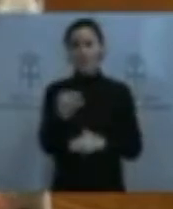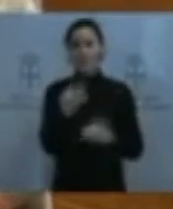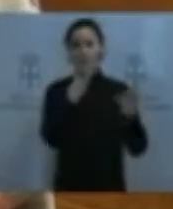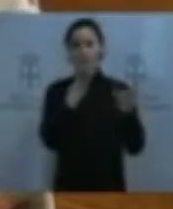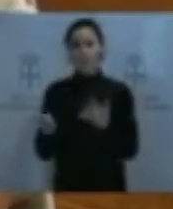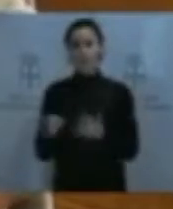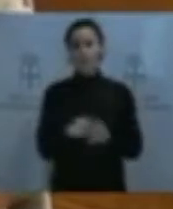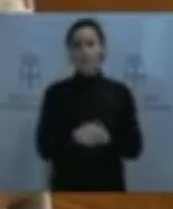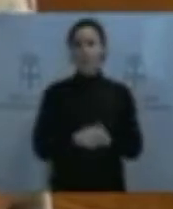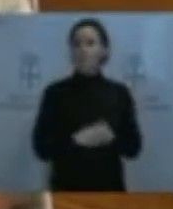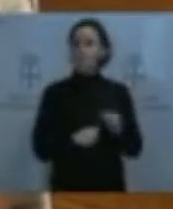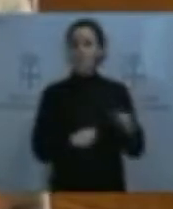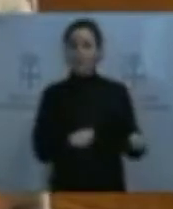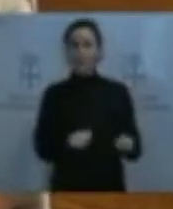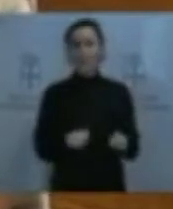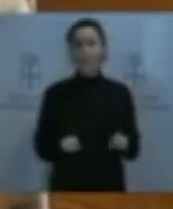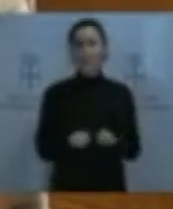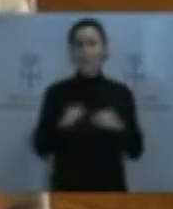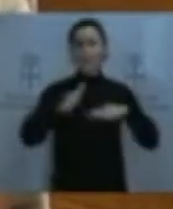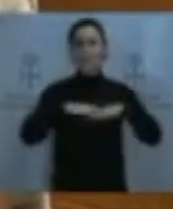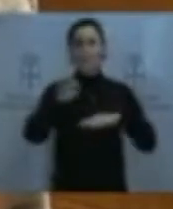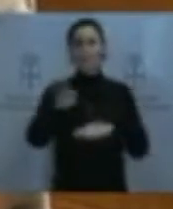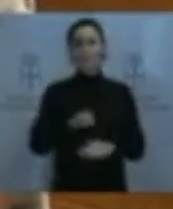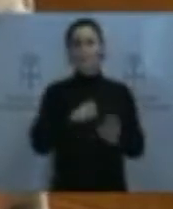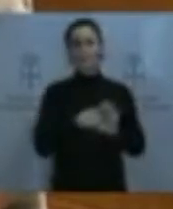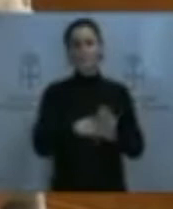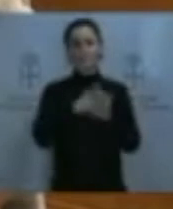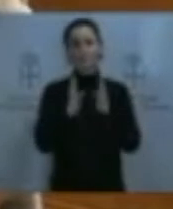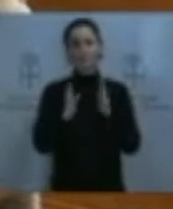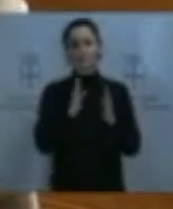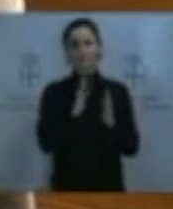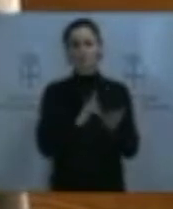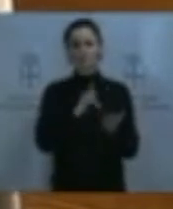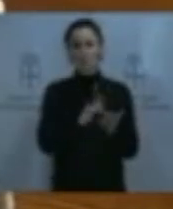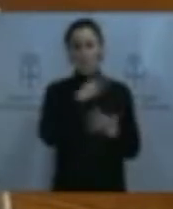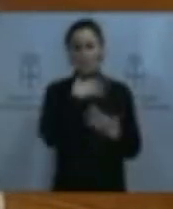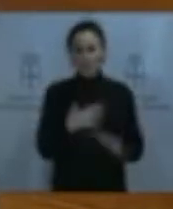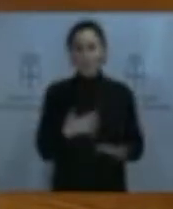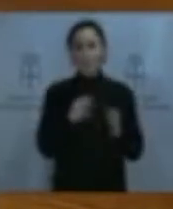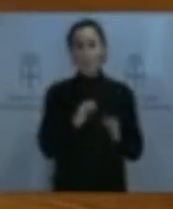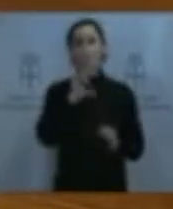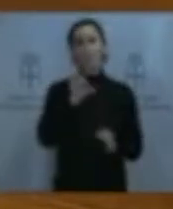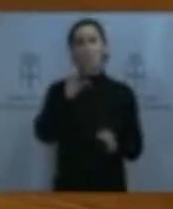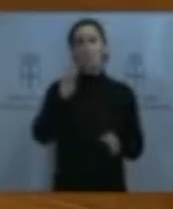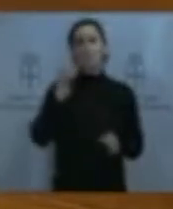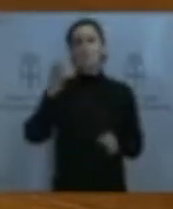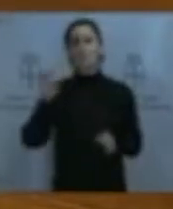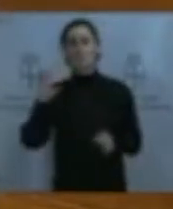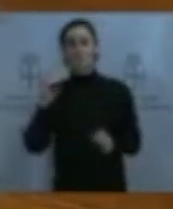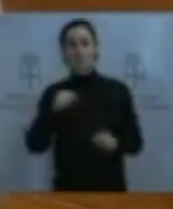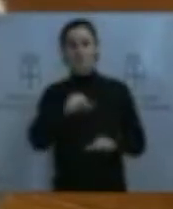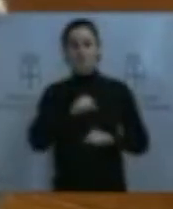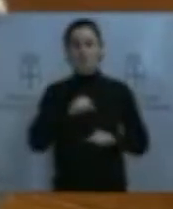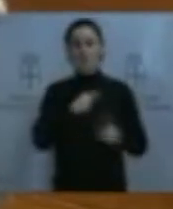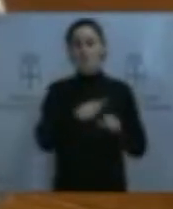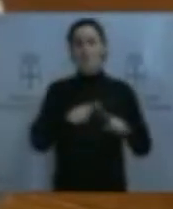por guardar, diría, una mínima proporcionalidad respecto al periodo del año transcurrido, ¿no? En el SEPEPA, si nos fijamos en las partidas con menos de medio millón de